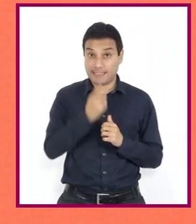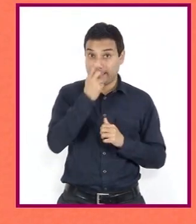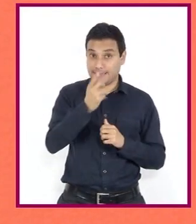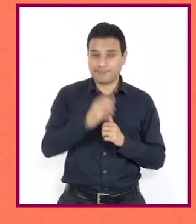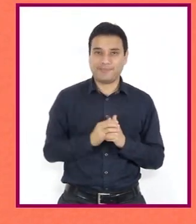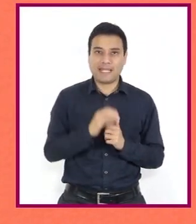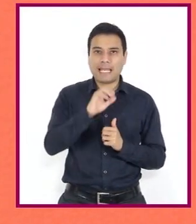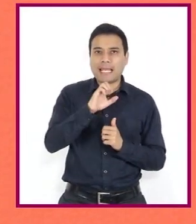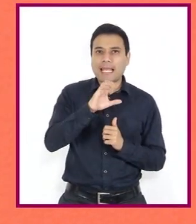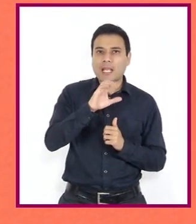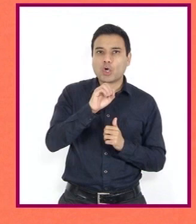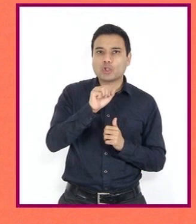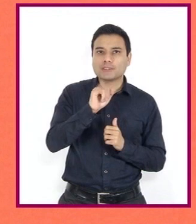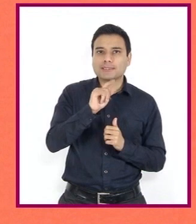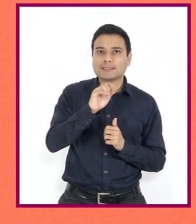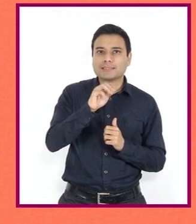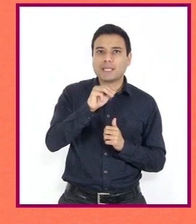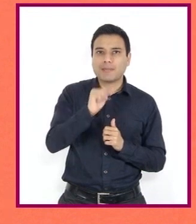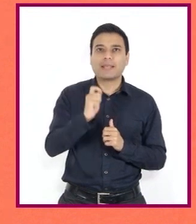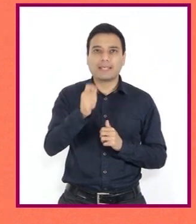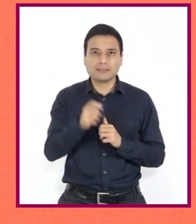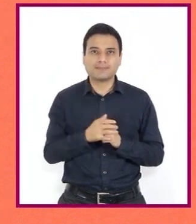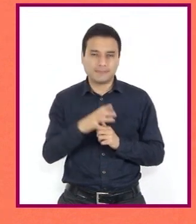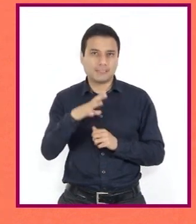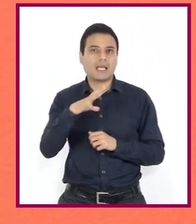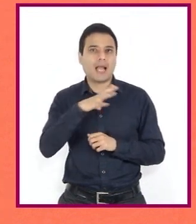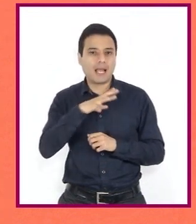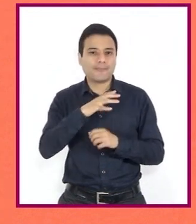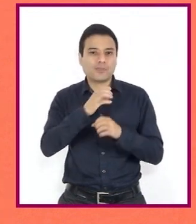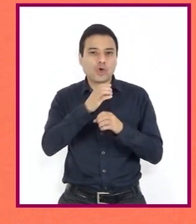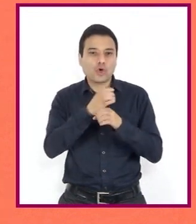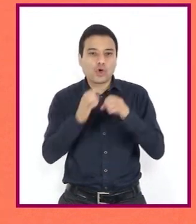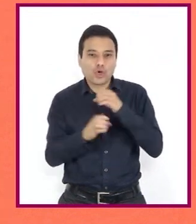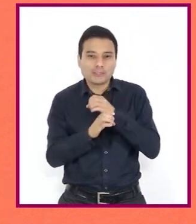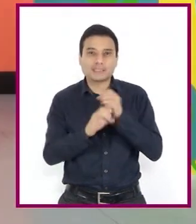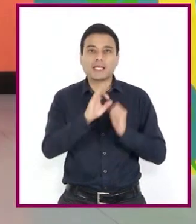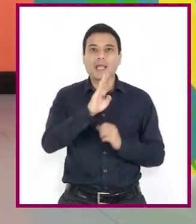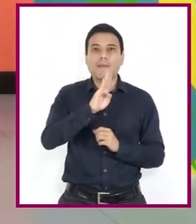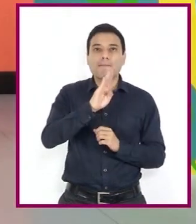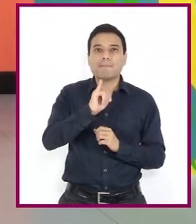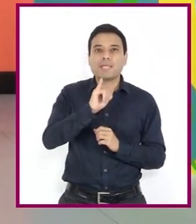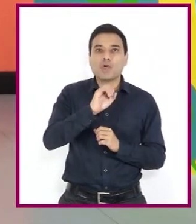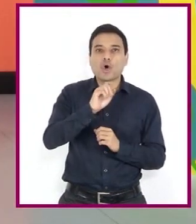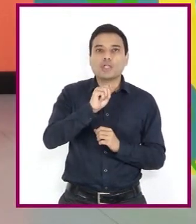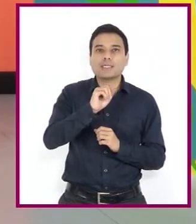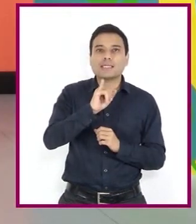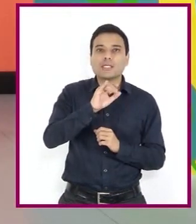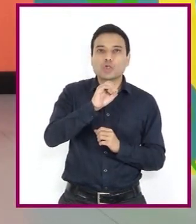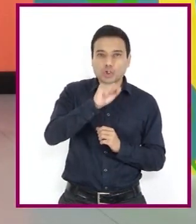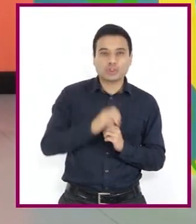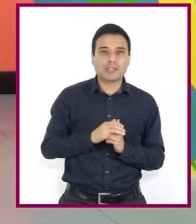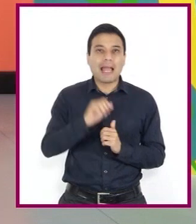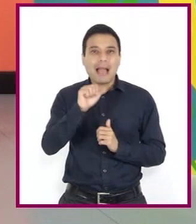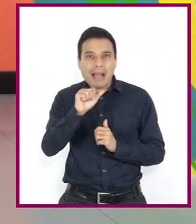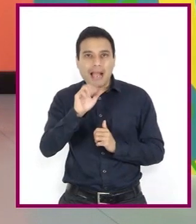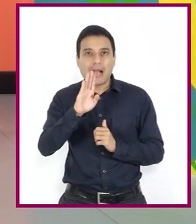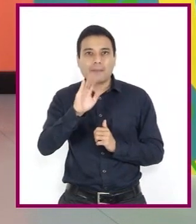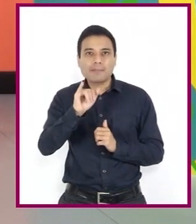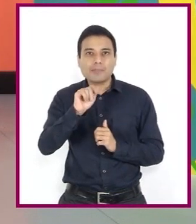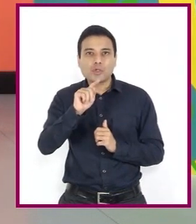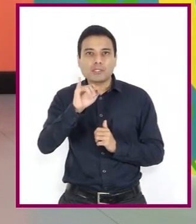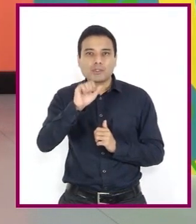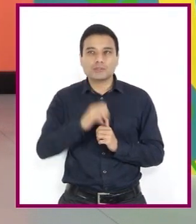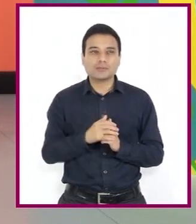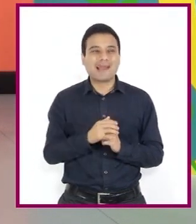La imagen muestra los factores bióticos y abióticos del bosque. Claro, y nosotros tan equivocados